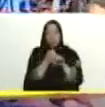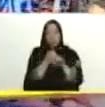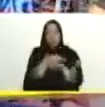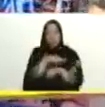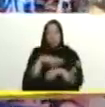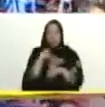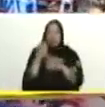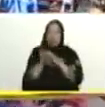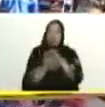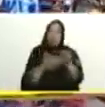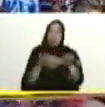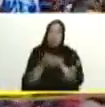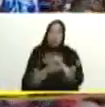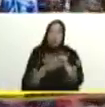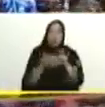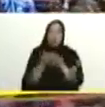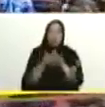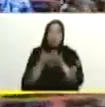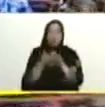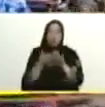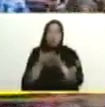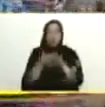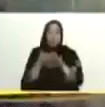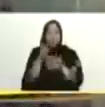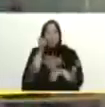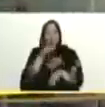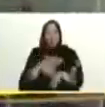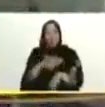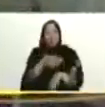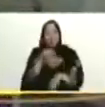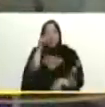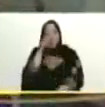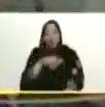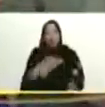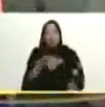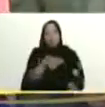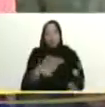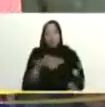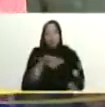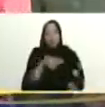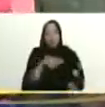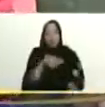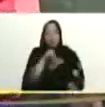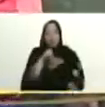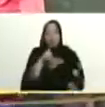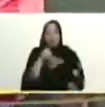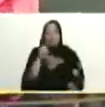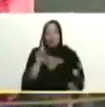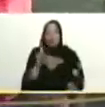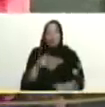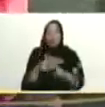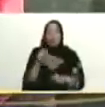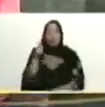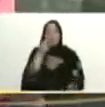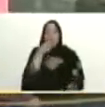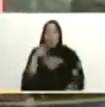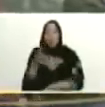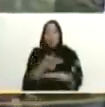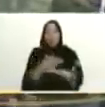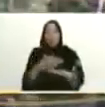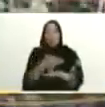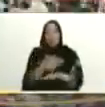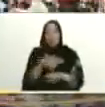y resolver los problemas del pueblo con el 1x10 del buen